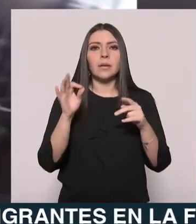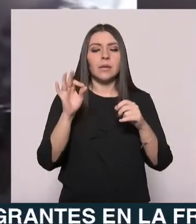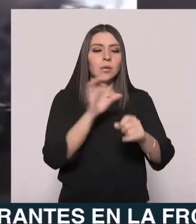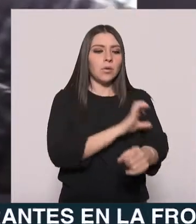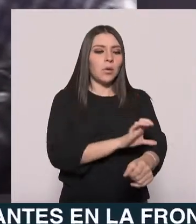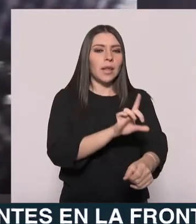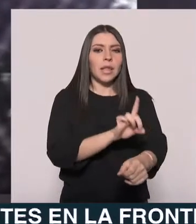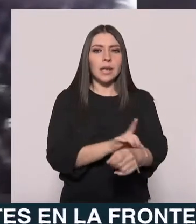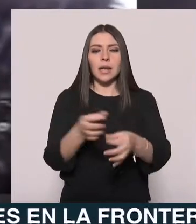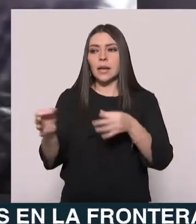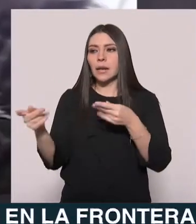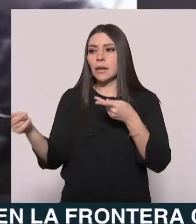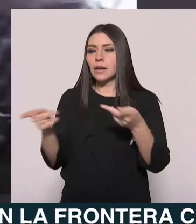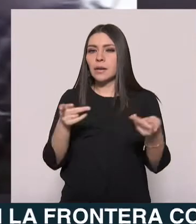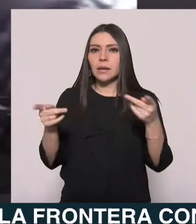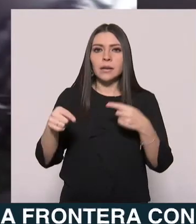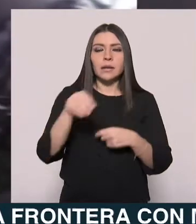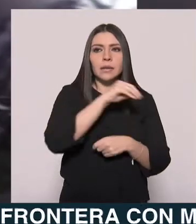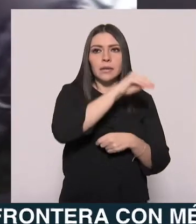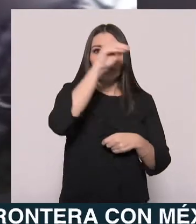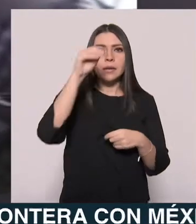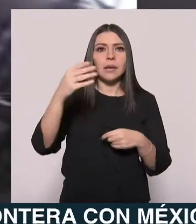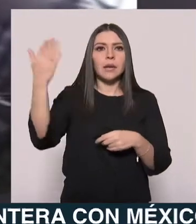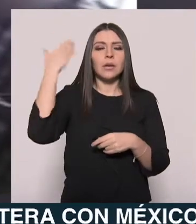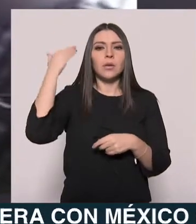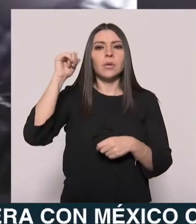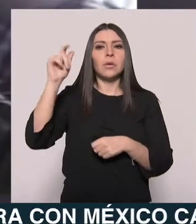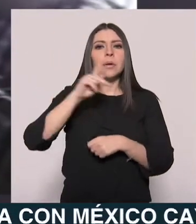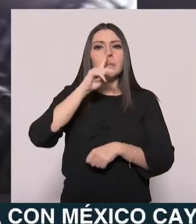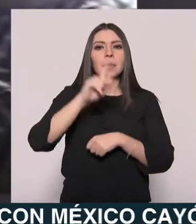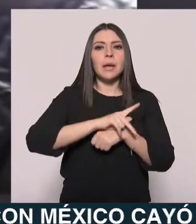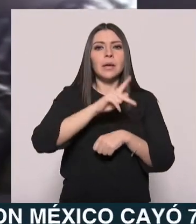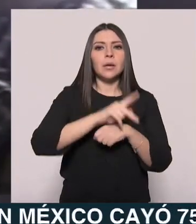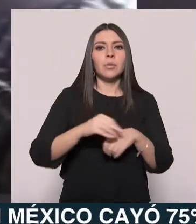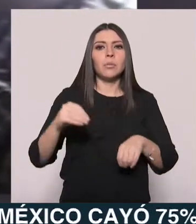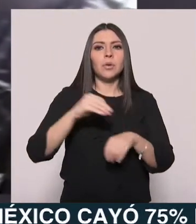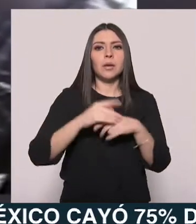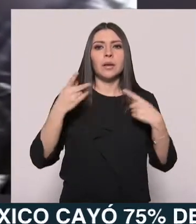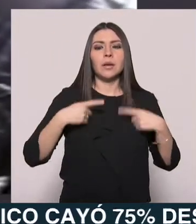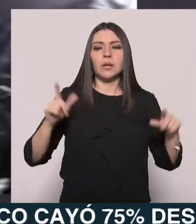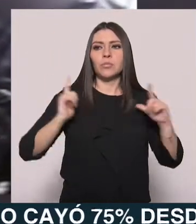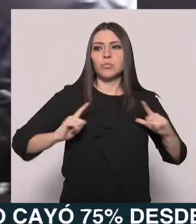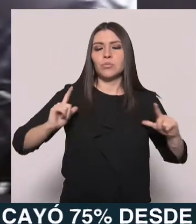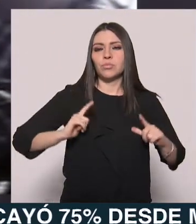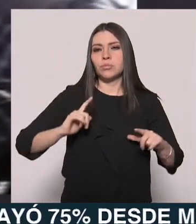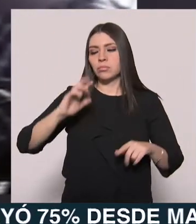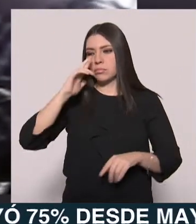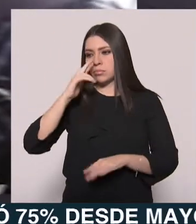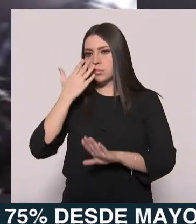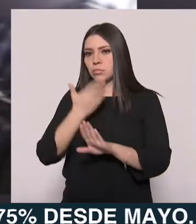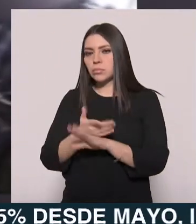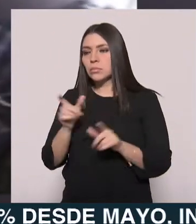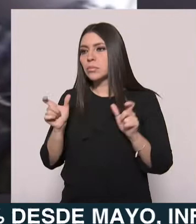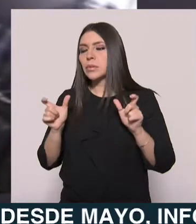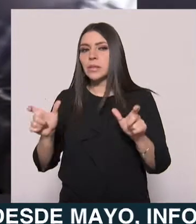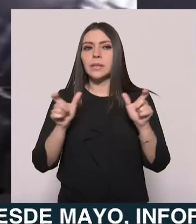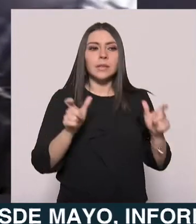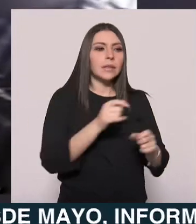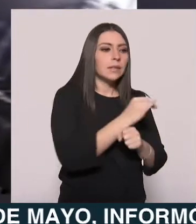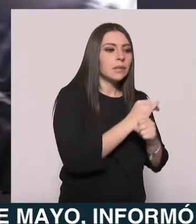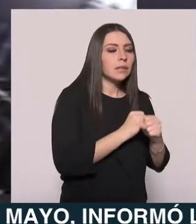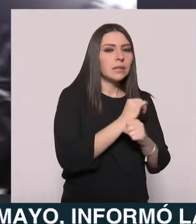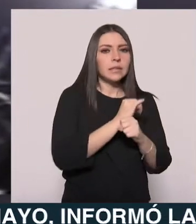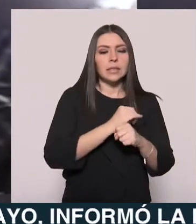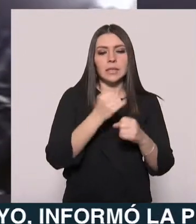sistema. Okay. Normalmente otros países creaban agencias especiales que investigaban corrupción de manera autónoma. Lo que hicimos